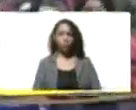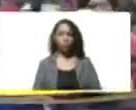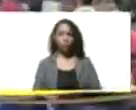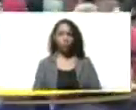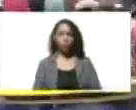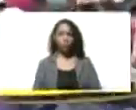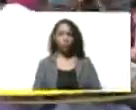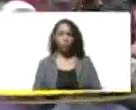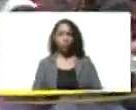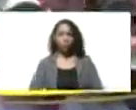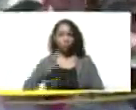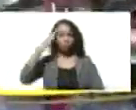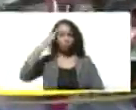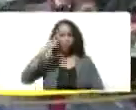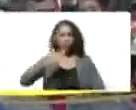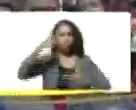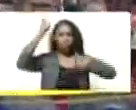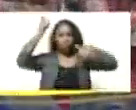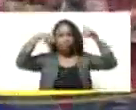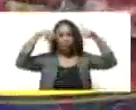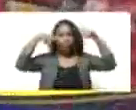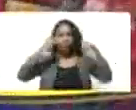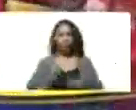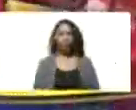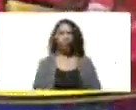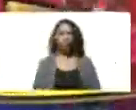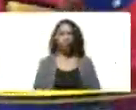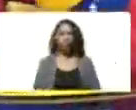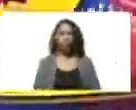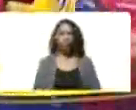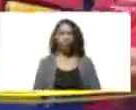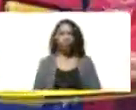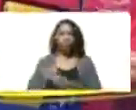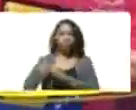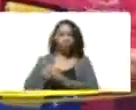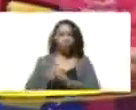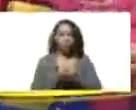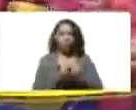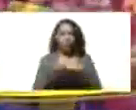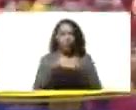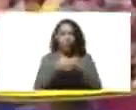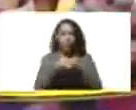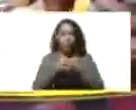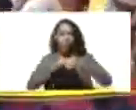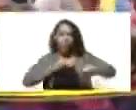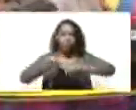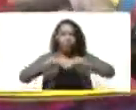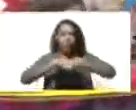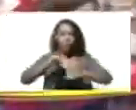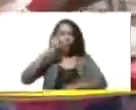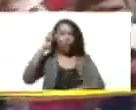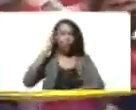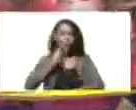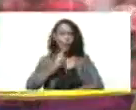El comandante Hugo Chávez, sus compañeros y el Movimiento Bolivariano